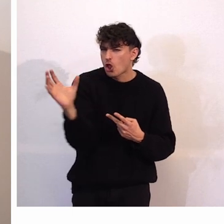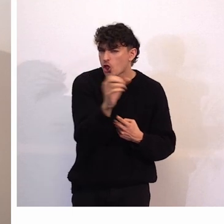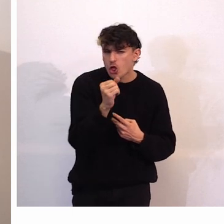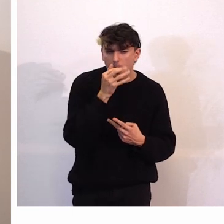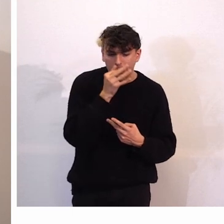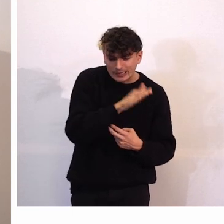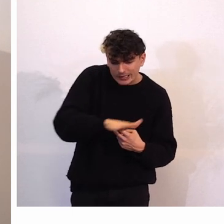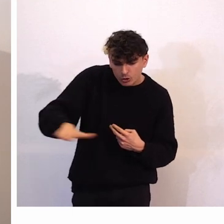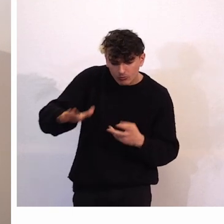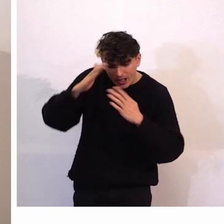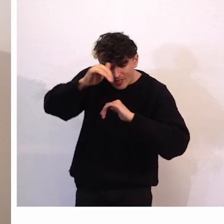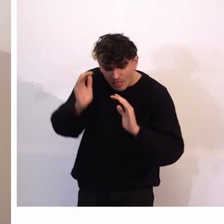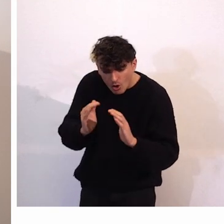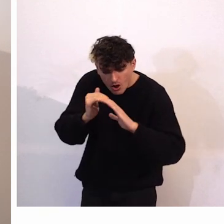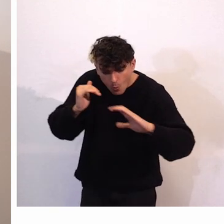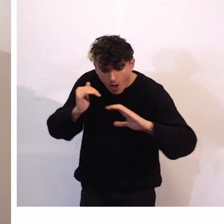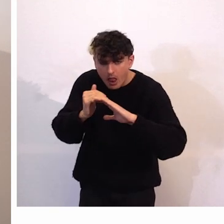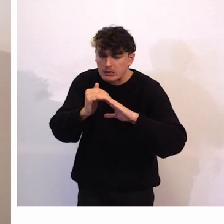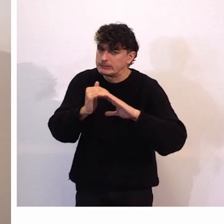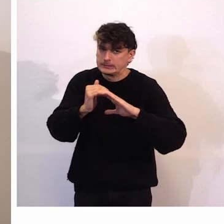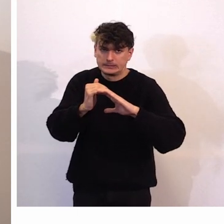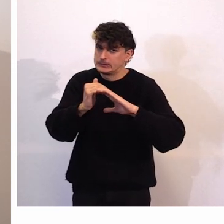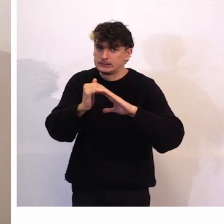recibían la misma atención.